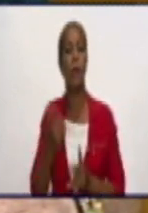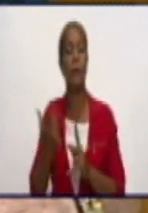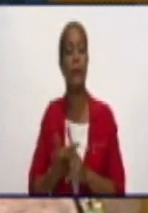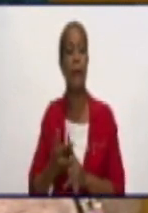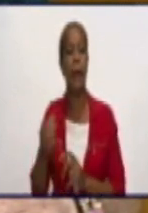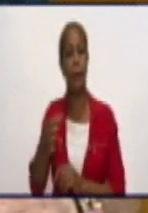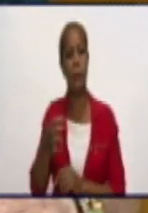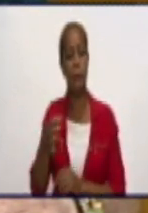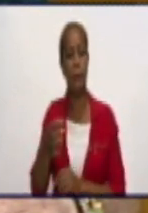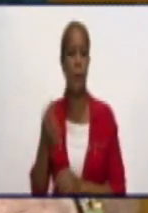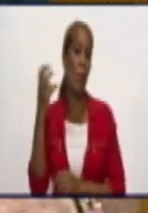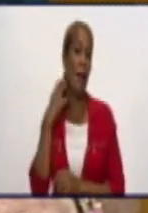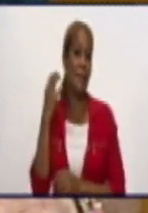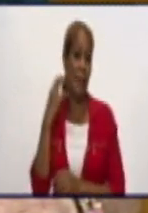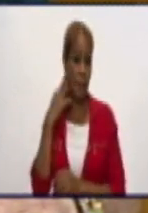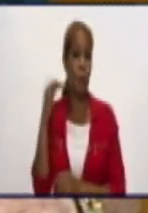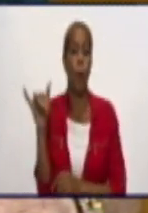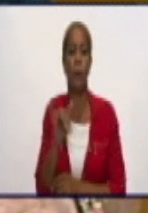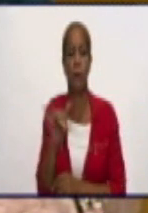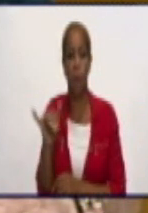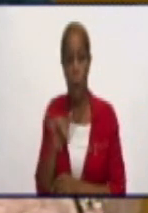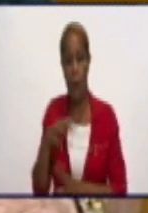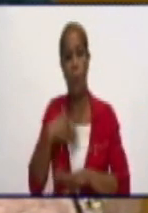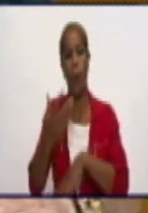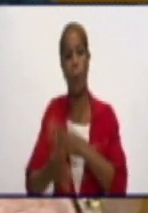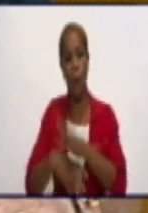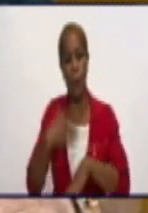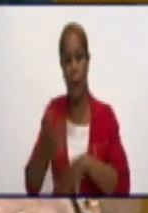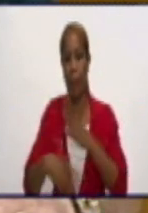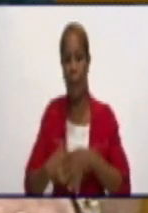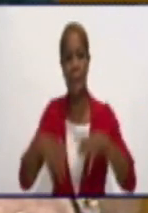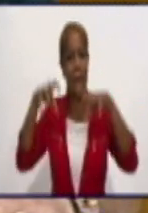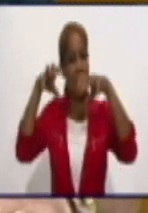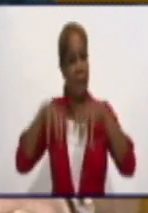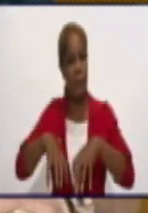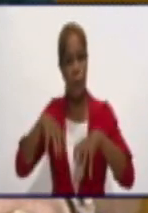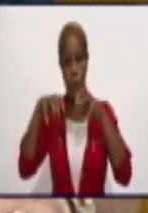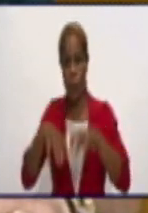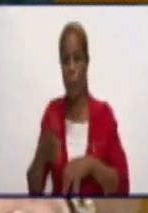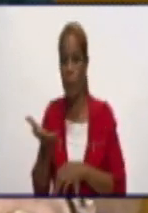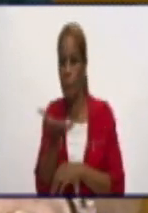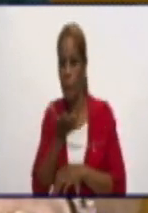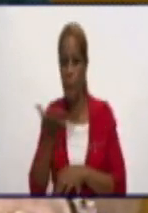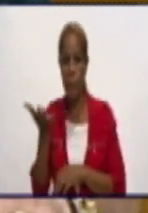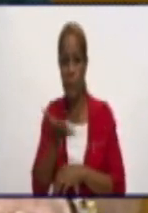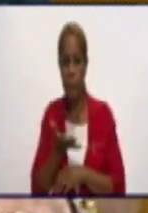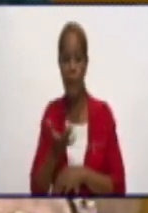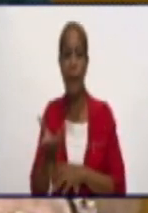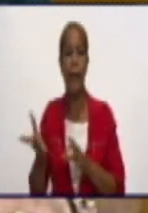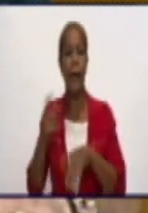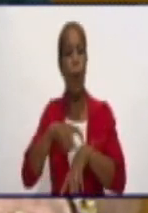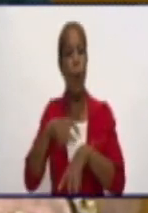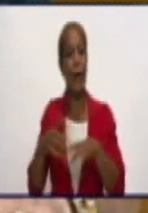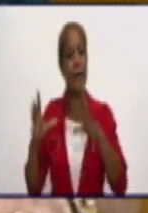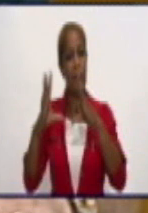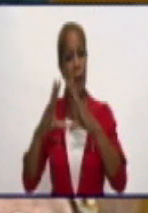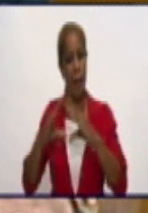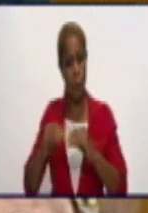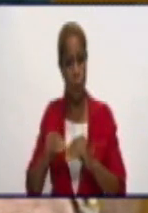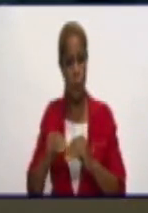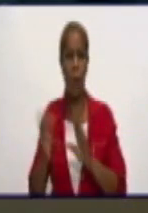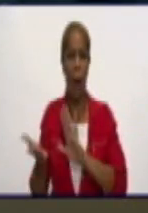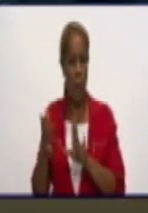Manzanillo, también provocada por la misma causa de árboles en la línea y ramas, una avería en horas de la noche que se resolvió en